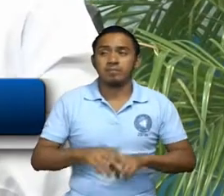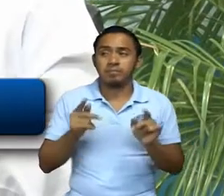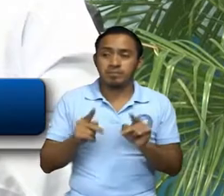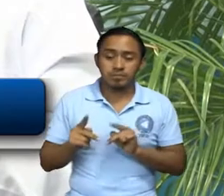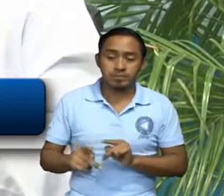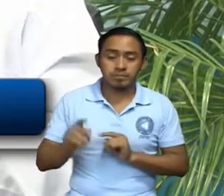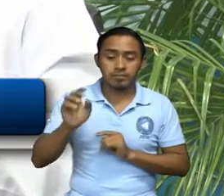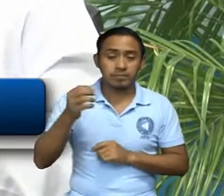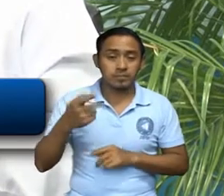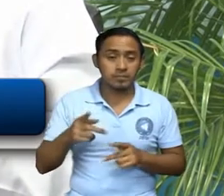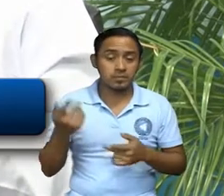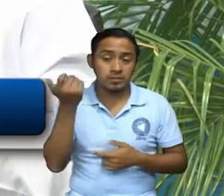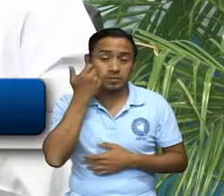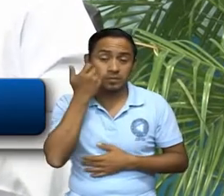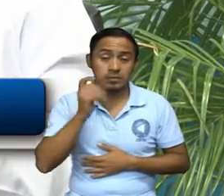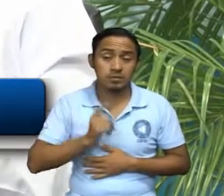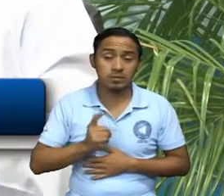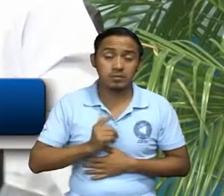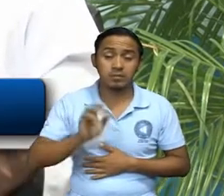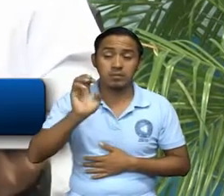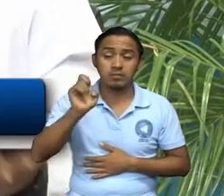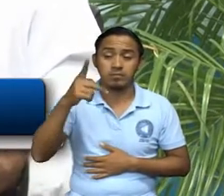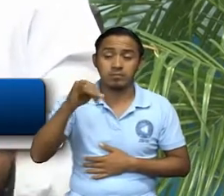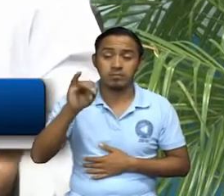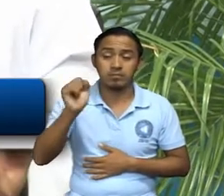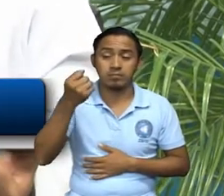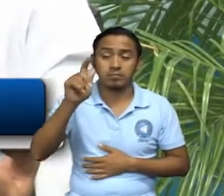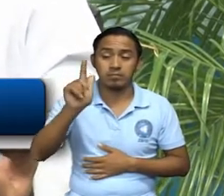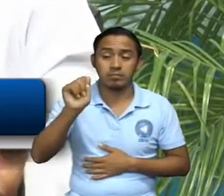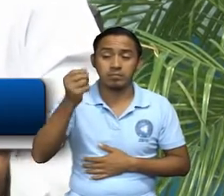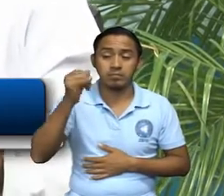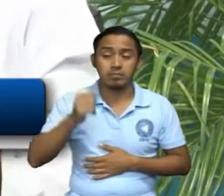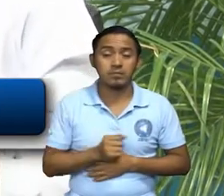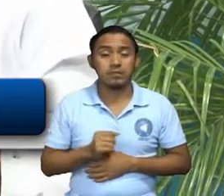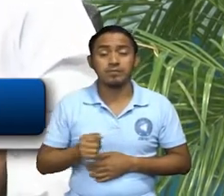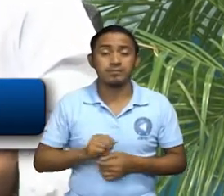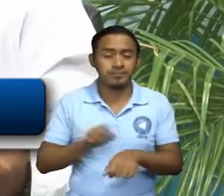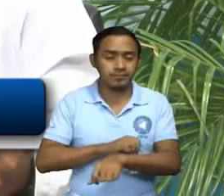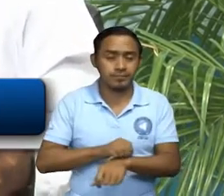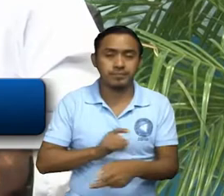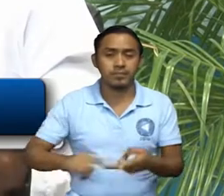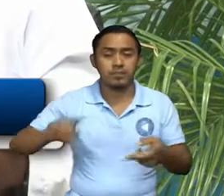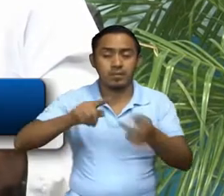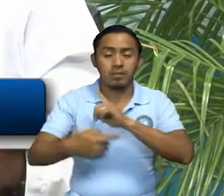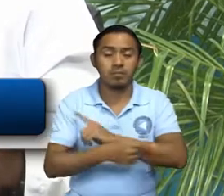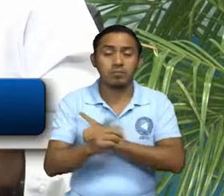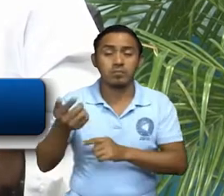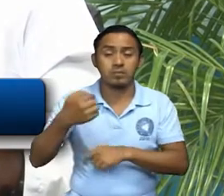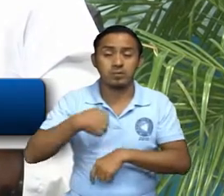epistaxis son pacientes que le causan mucha resequedad, alergia, cambios de temperatura,